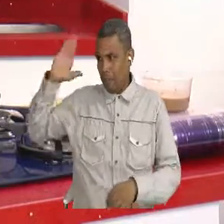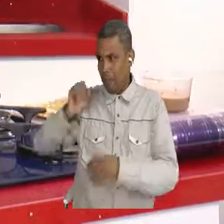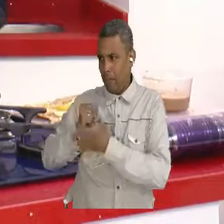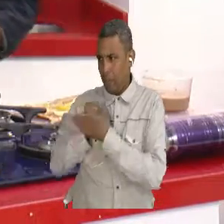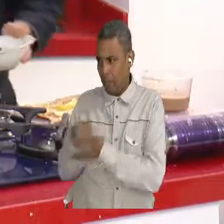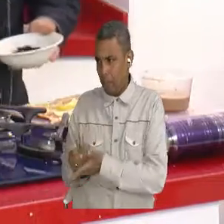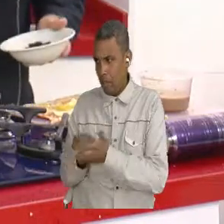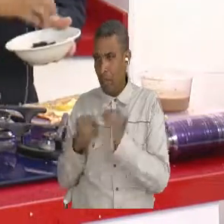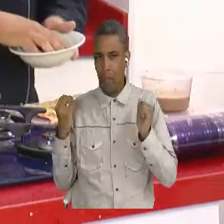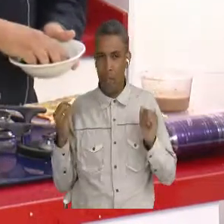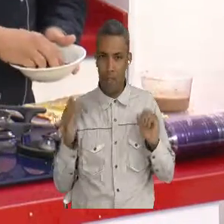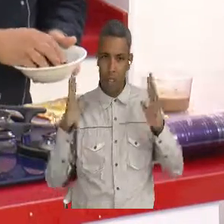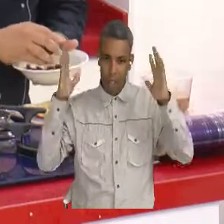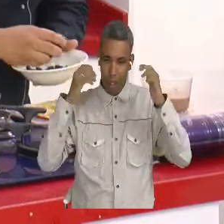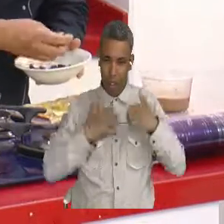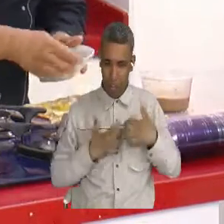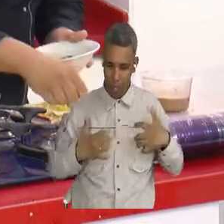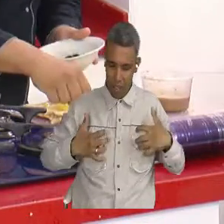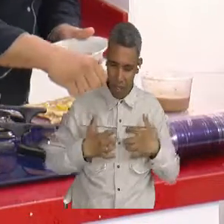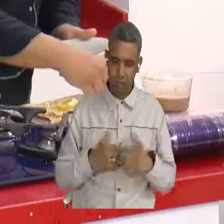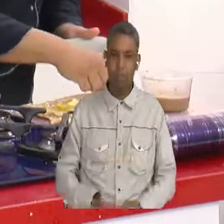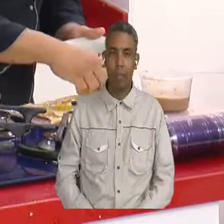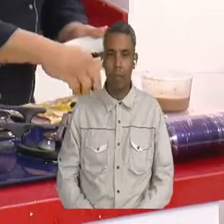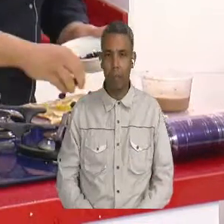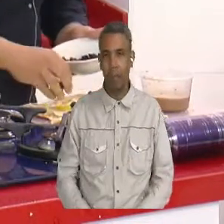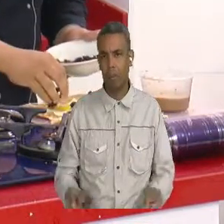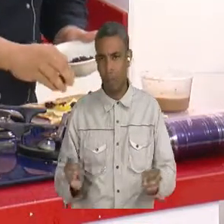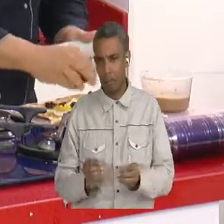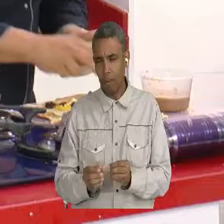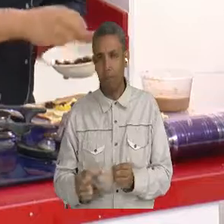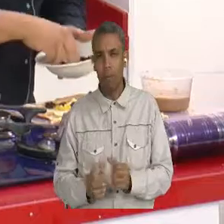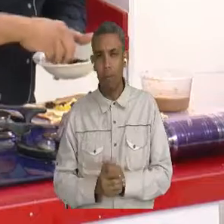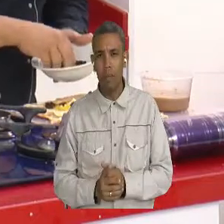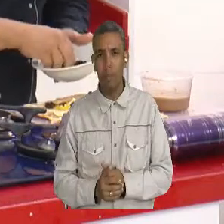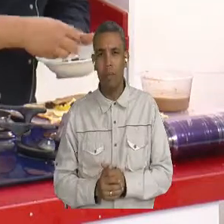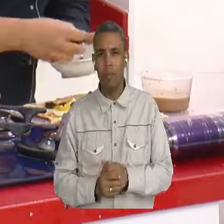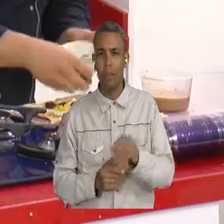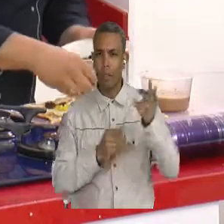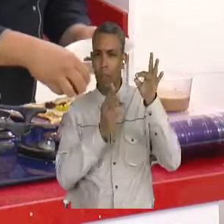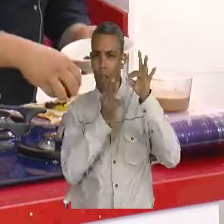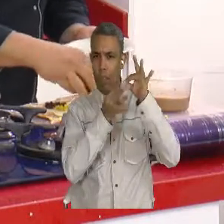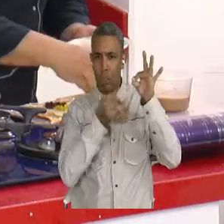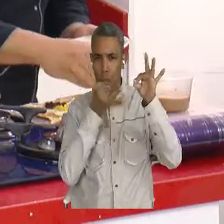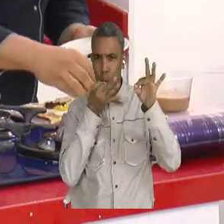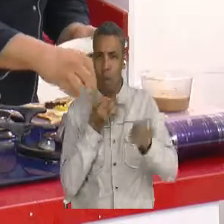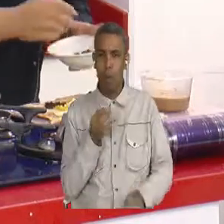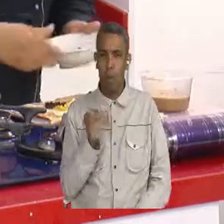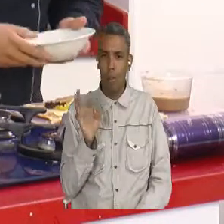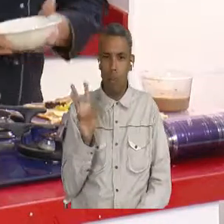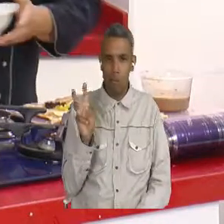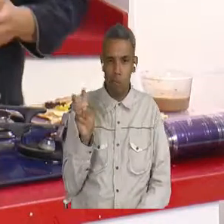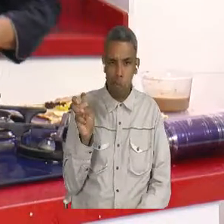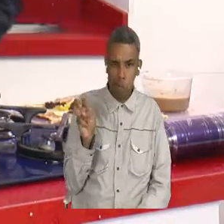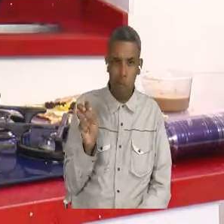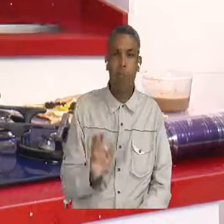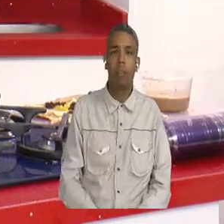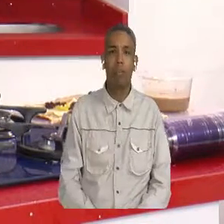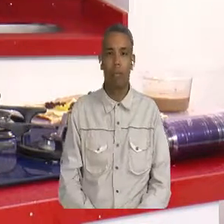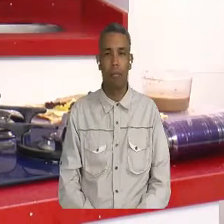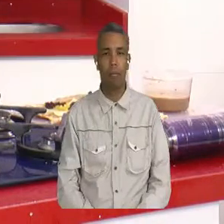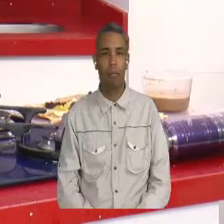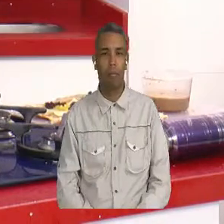festival. Gracias, bueno, muy amable. Vamos gracias. A adicionar acá sí. unas uvitas pasas. Ya las claro amas de casa sí. tomaron apuntes.